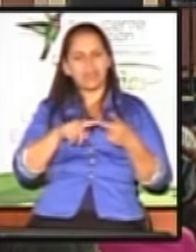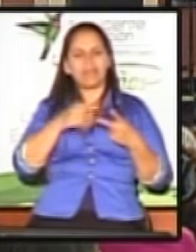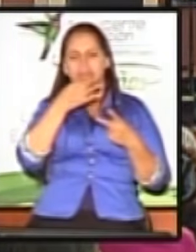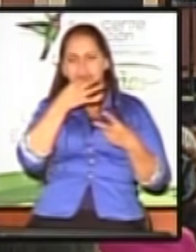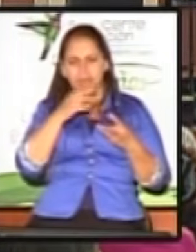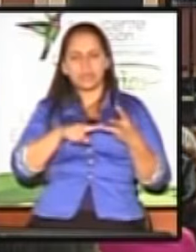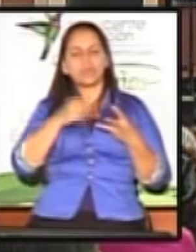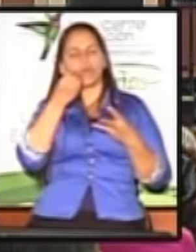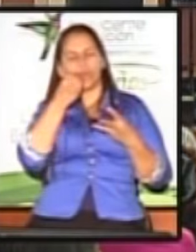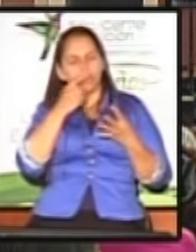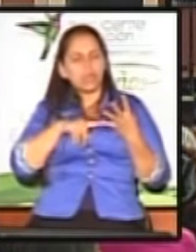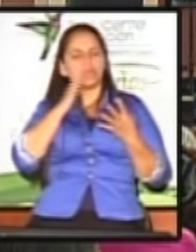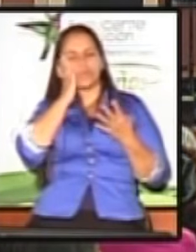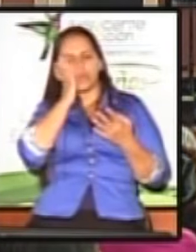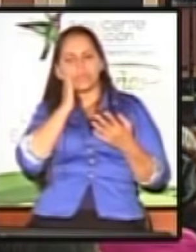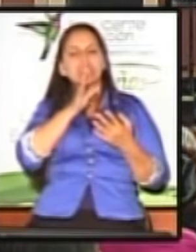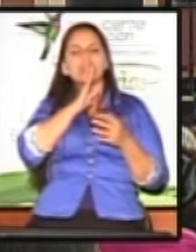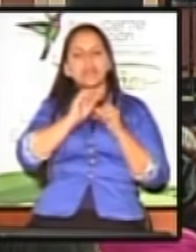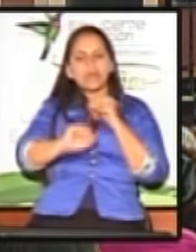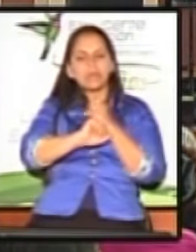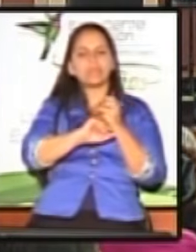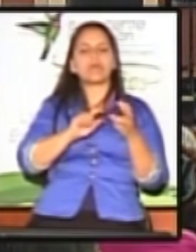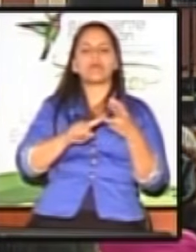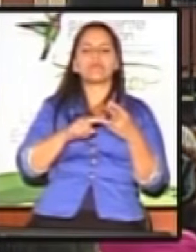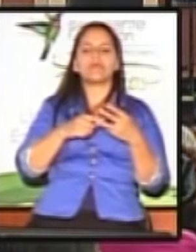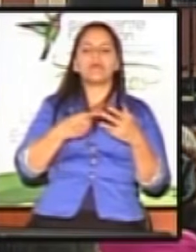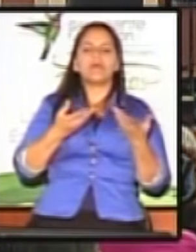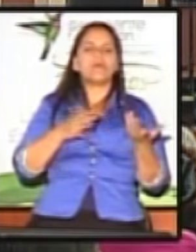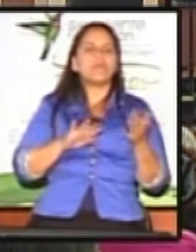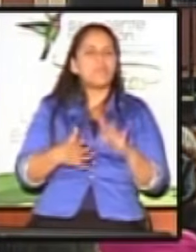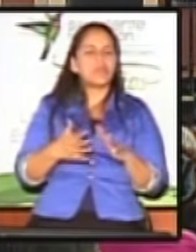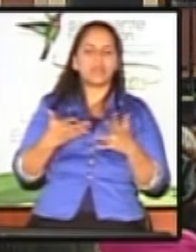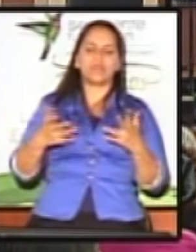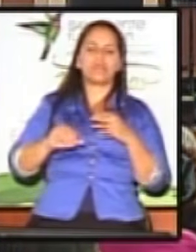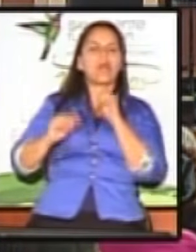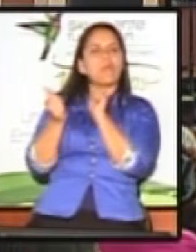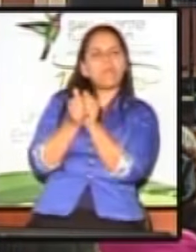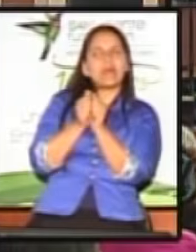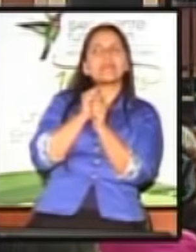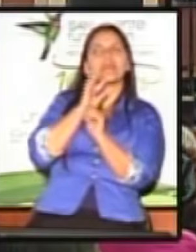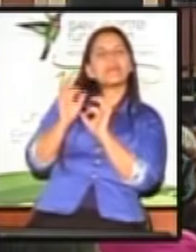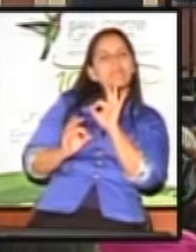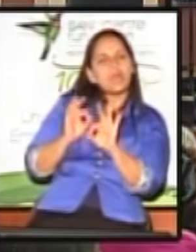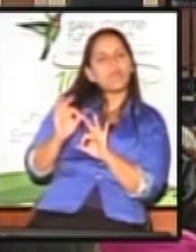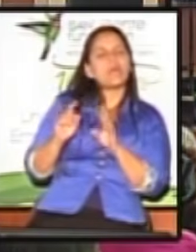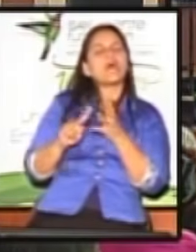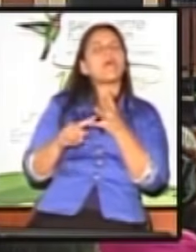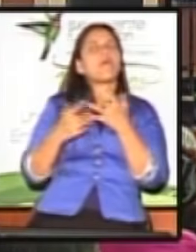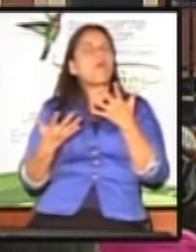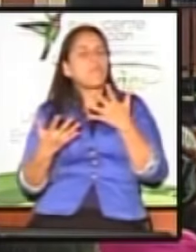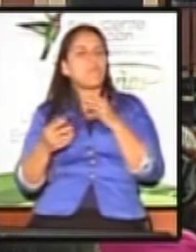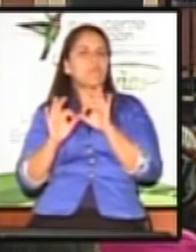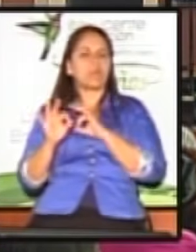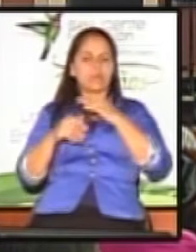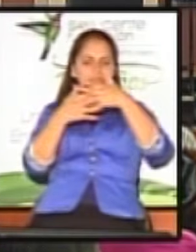cómo dormir, dónde vivir, con quién vivir, dónde morir, a quiénes me acompañan, quién me trata, con qué me trata. Hoy